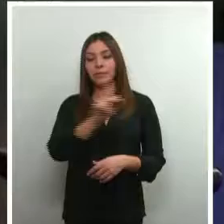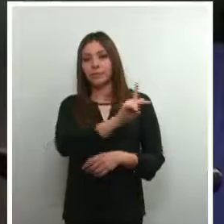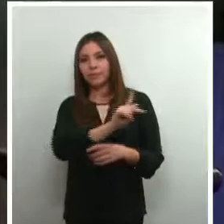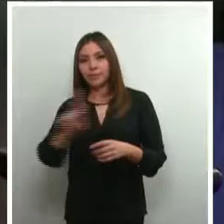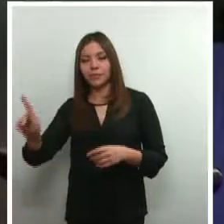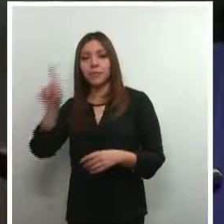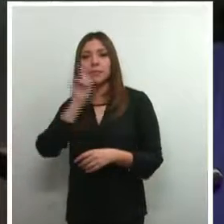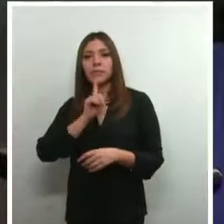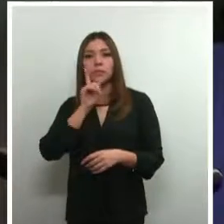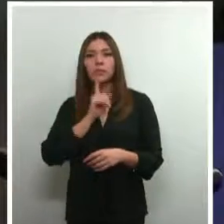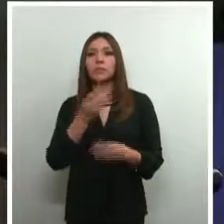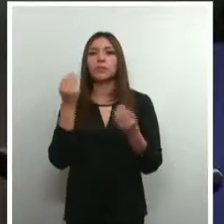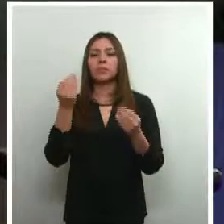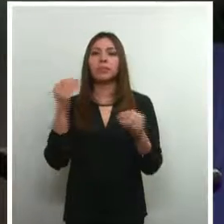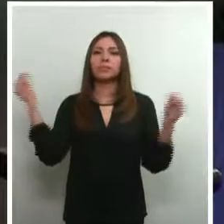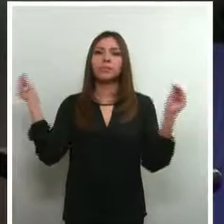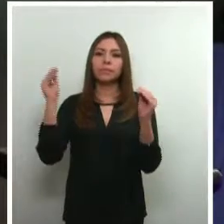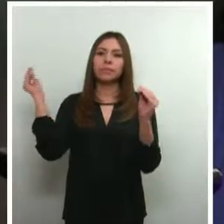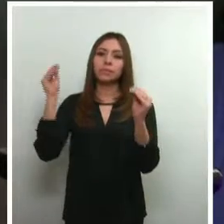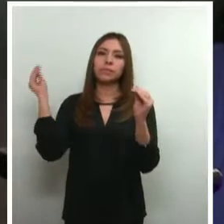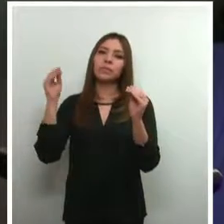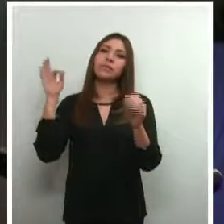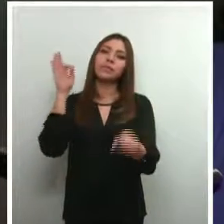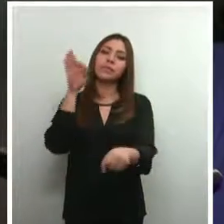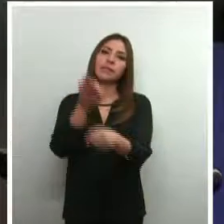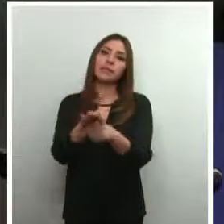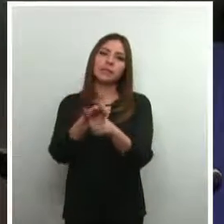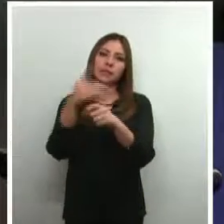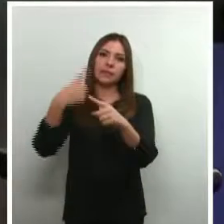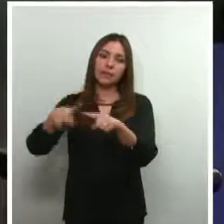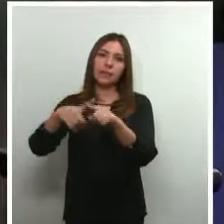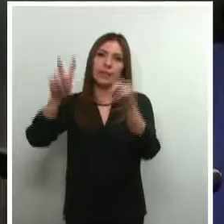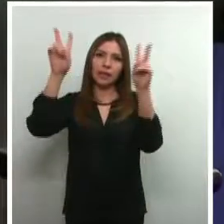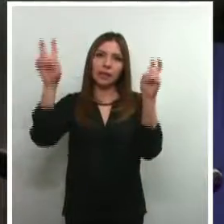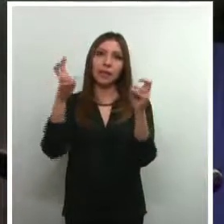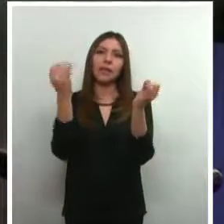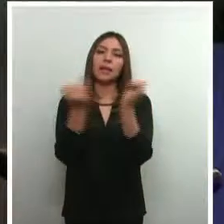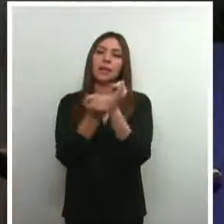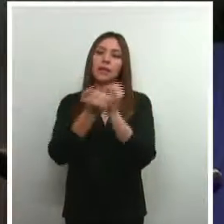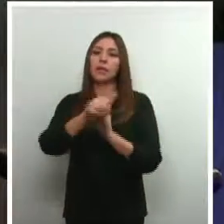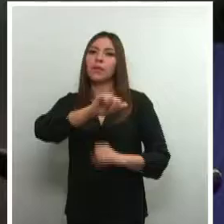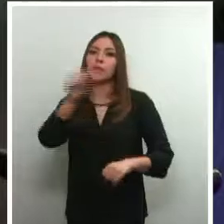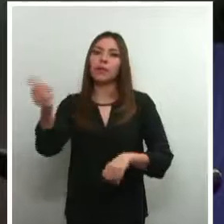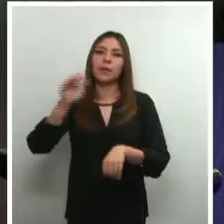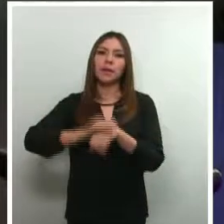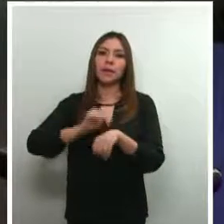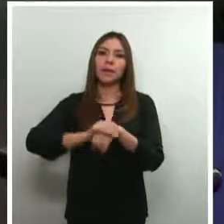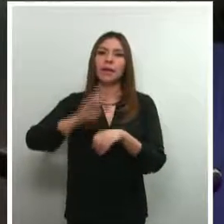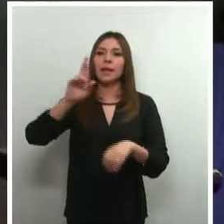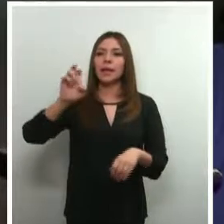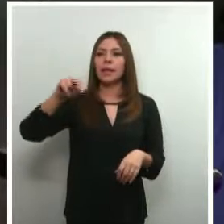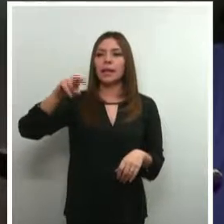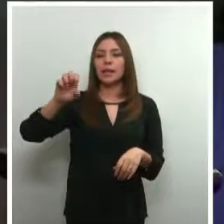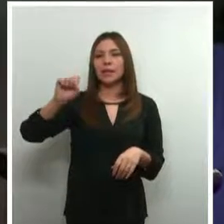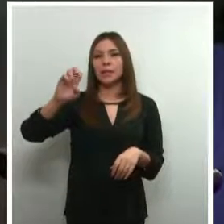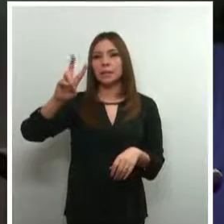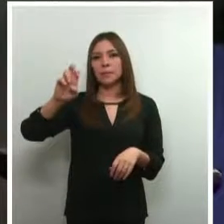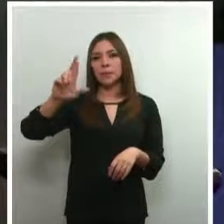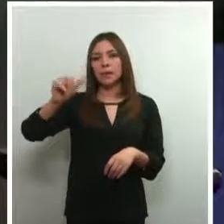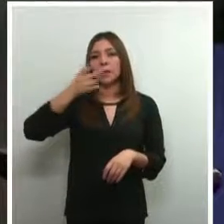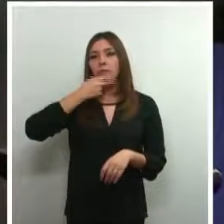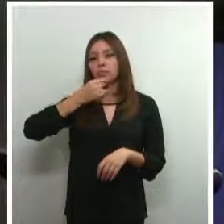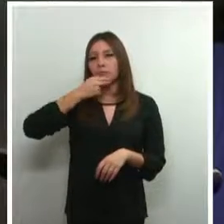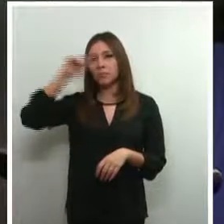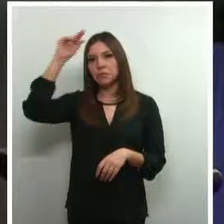ánimo defendieron todos estos temas. Y particularmente a mi amigo René Cervera, hombre inteligente que